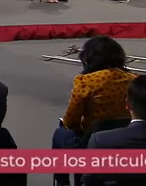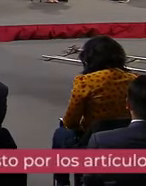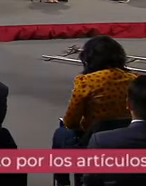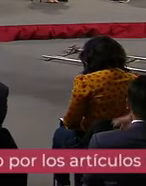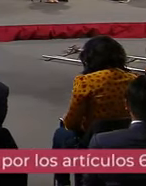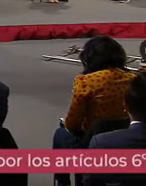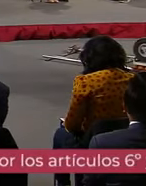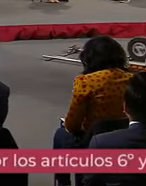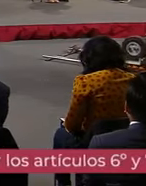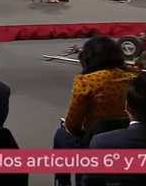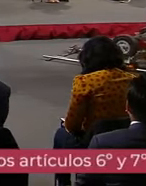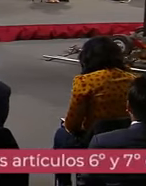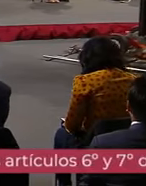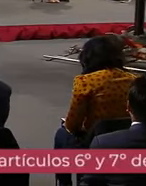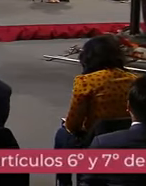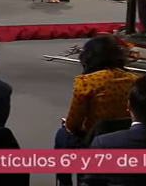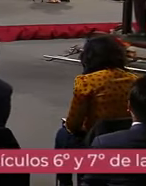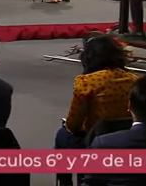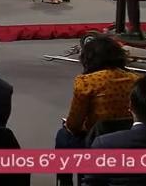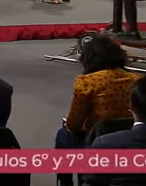al señor Rubén Moreira?